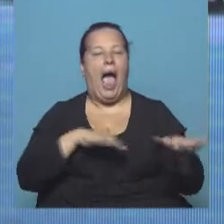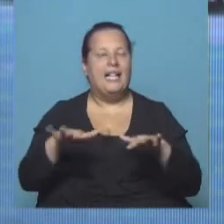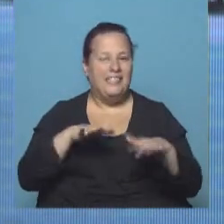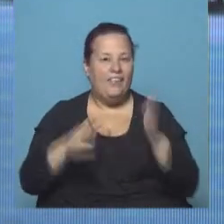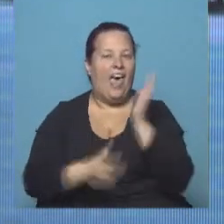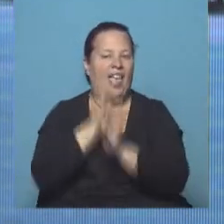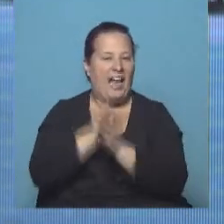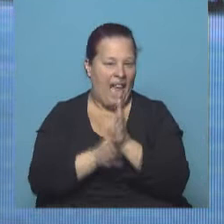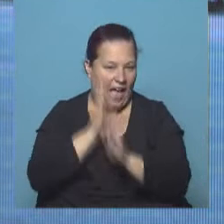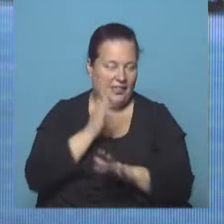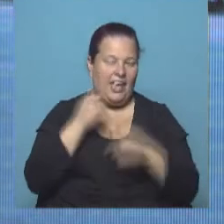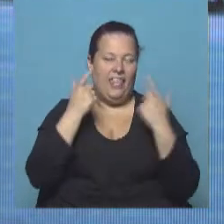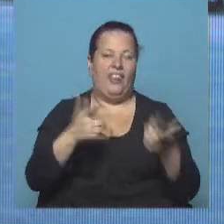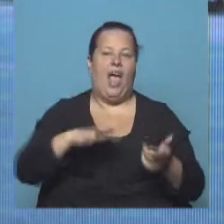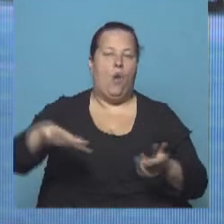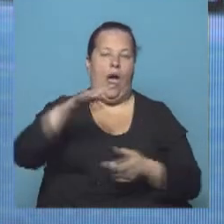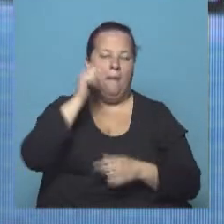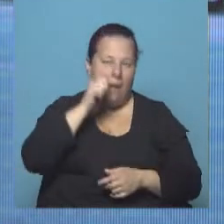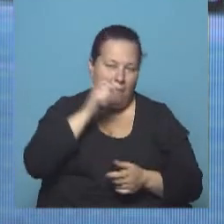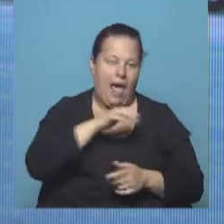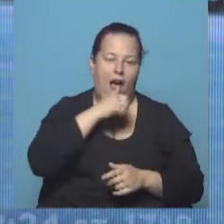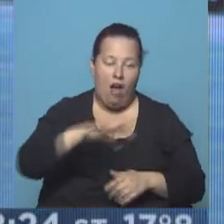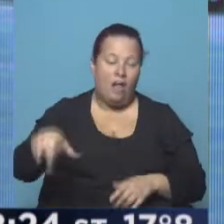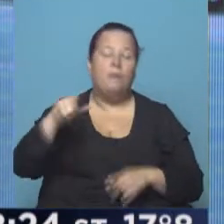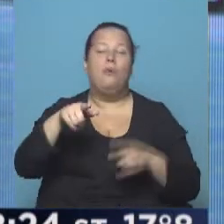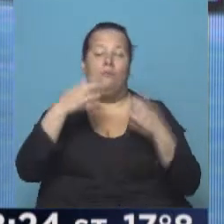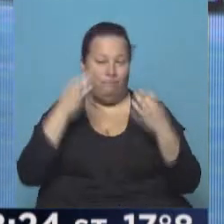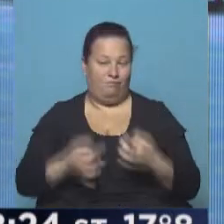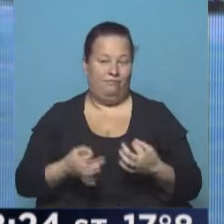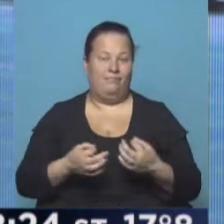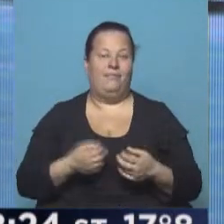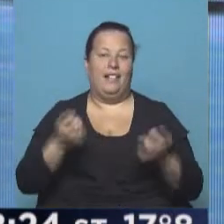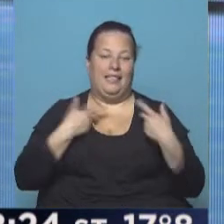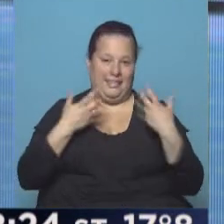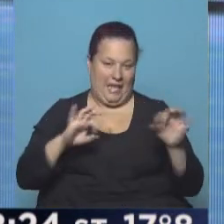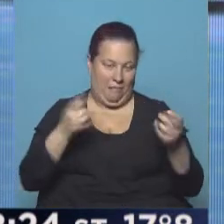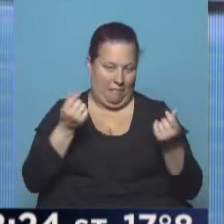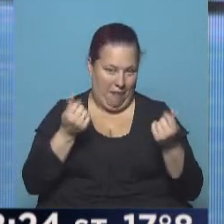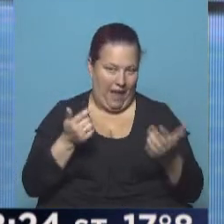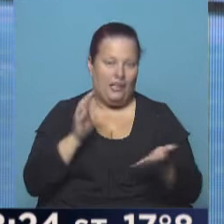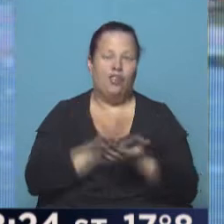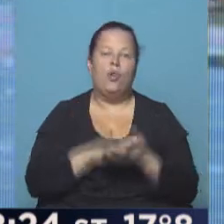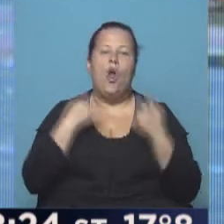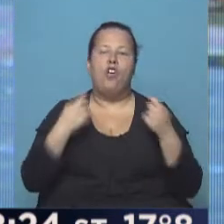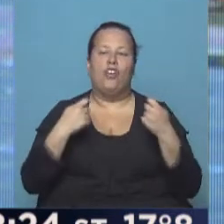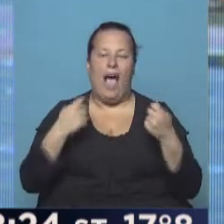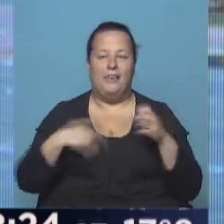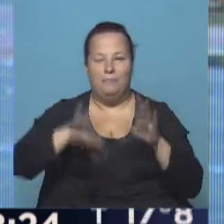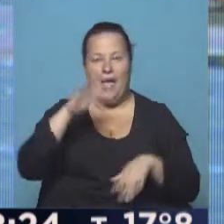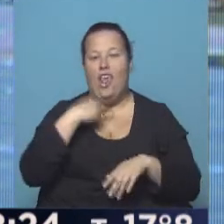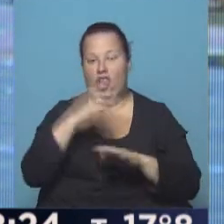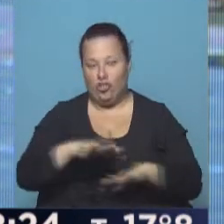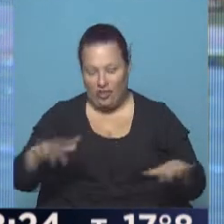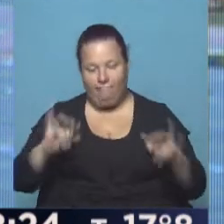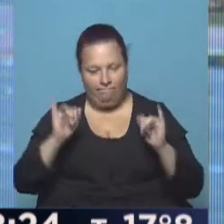actividades gratuitas que se ofrecen en la zona de la costa, porque esto obviamente nos va a hacer ahorrar lógico, mucho sobre los costos, sobre todo de los hijos,